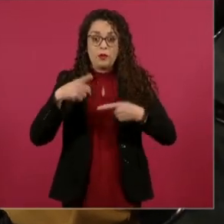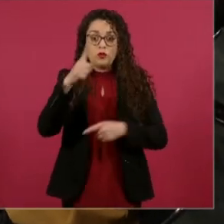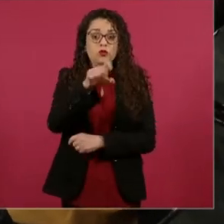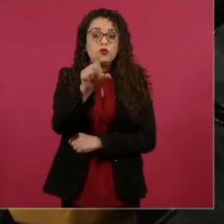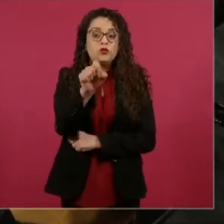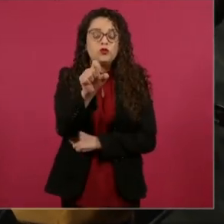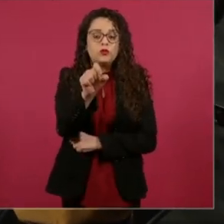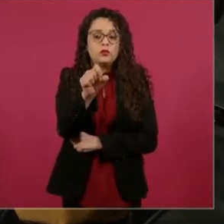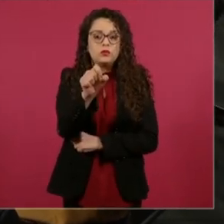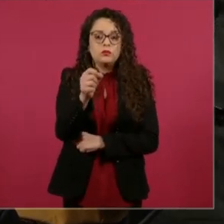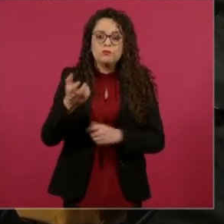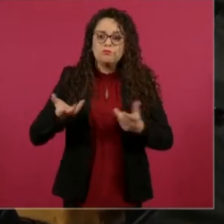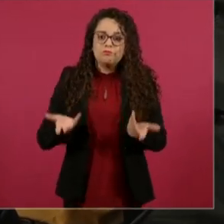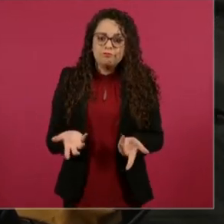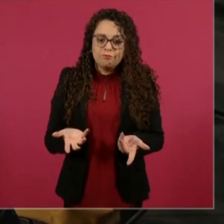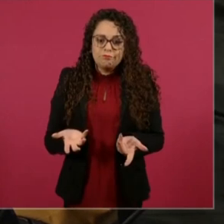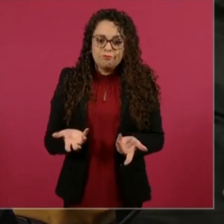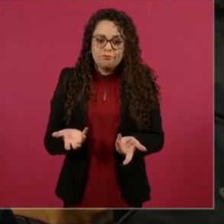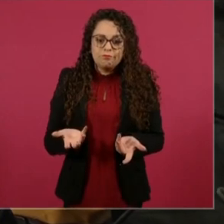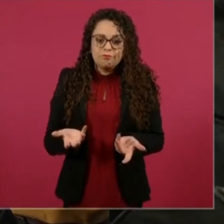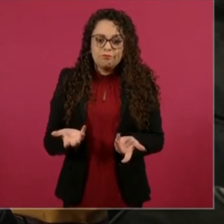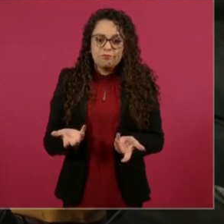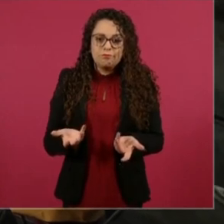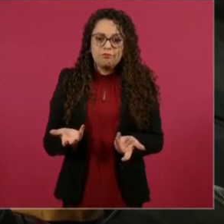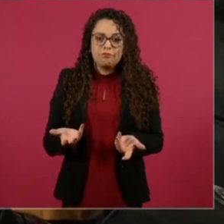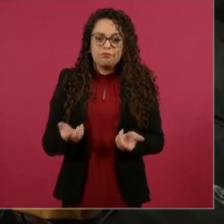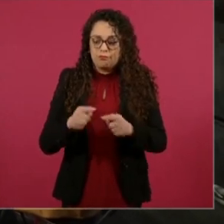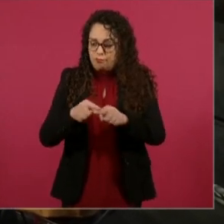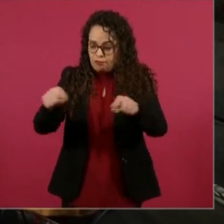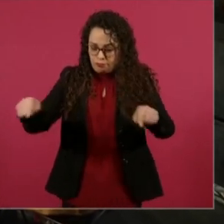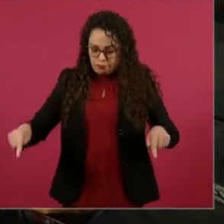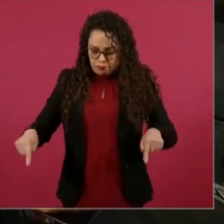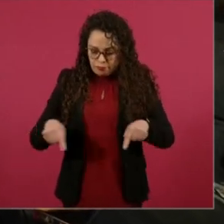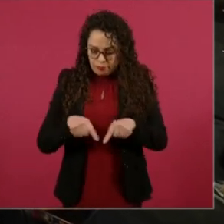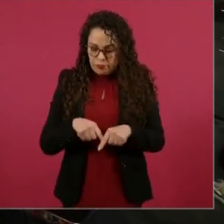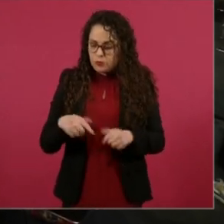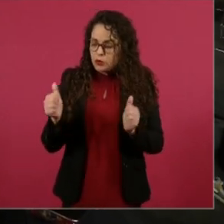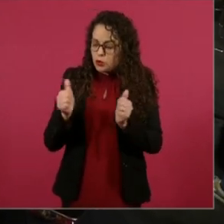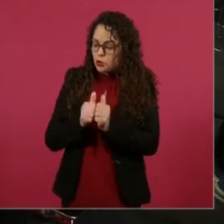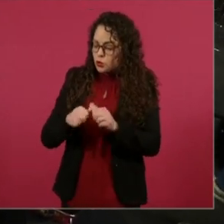dormitorios, unas canchas, comedor,